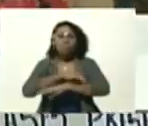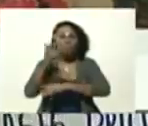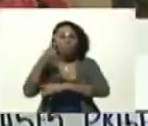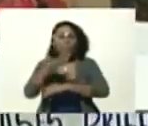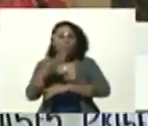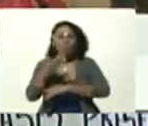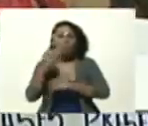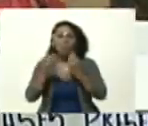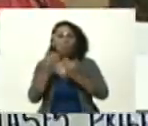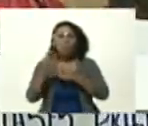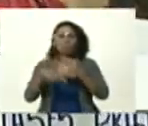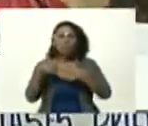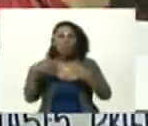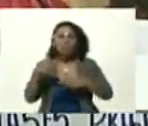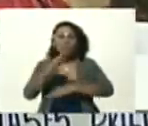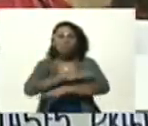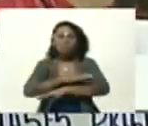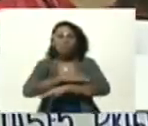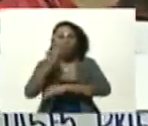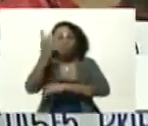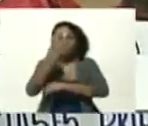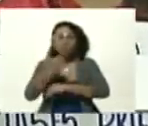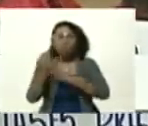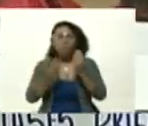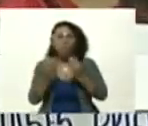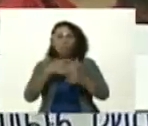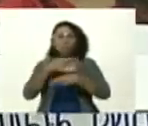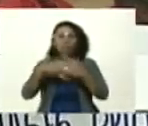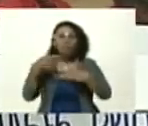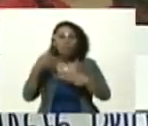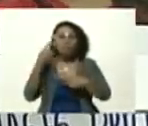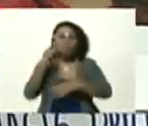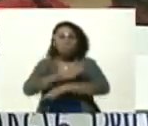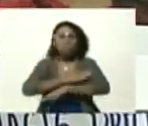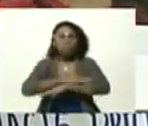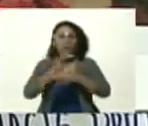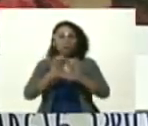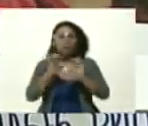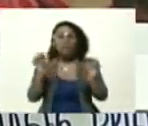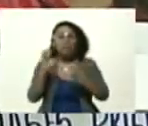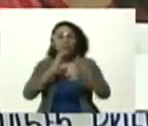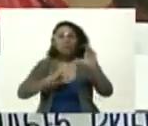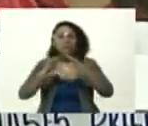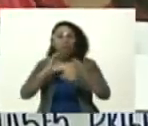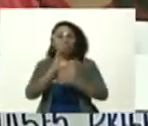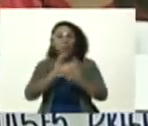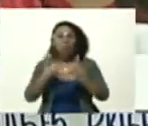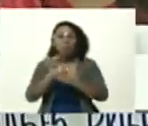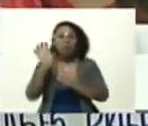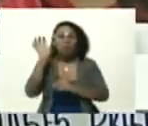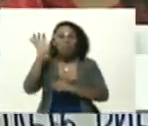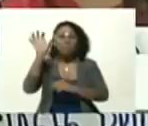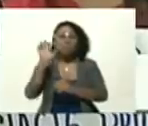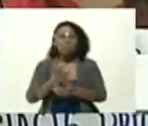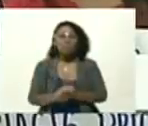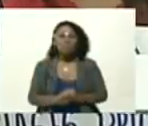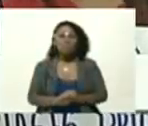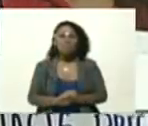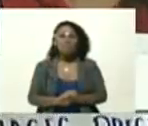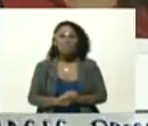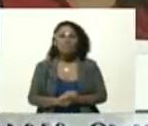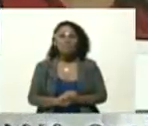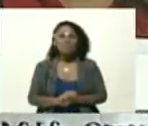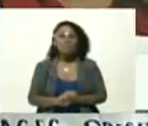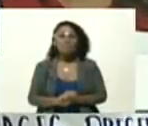la revolución actúa para la juventud, cómo la revolución actúa para la educación, para la ciencia y para la cultura de la patria.